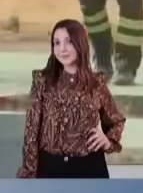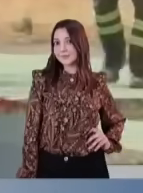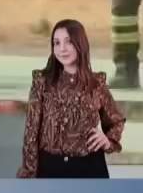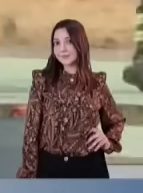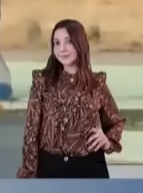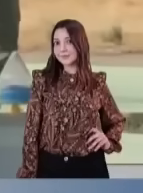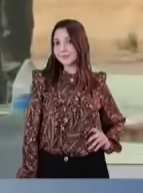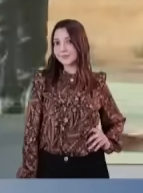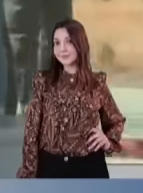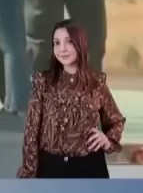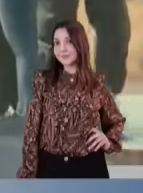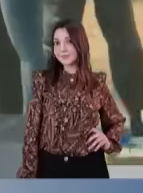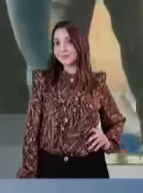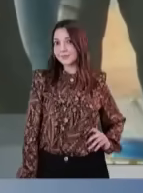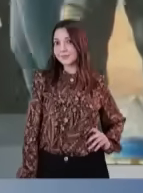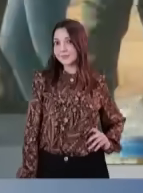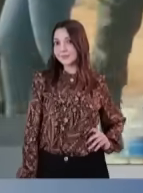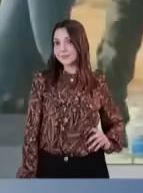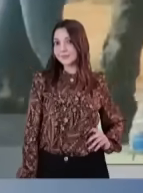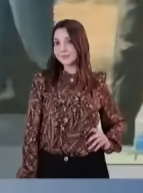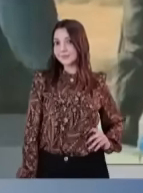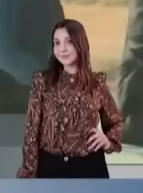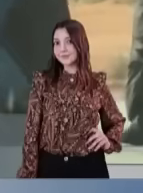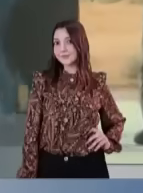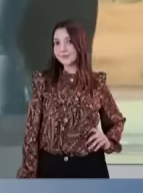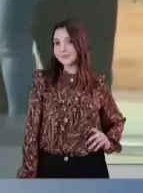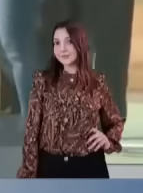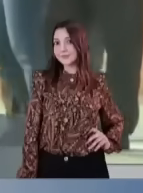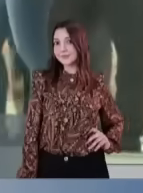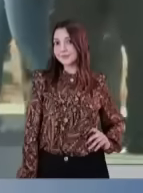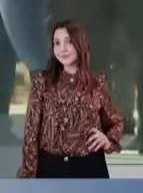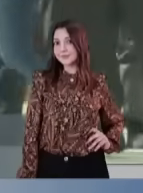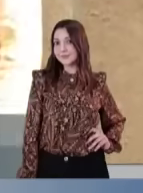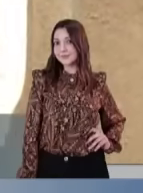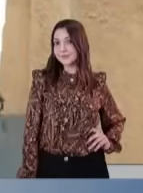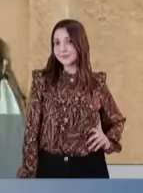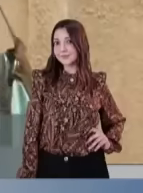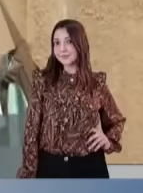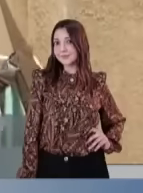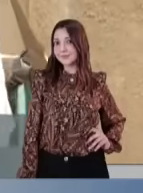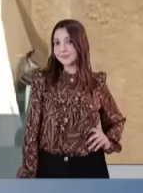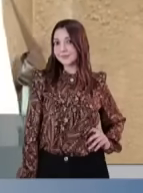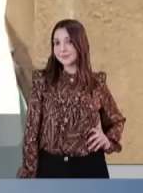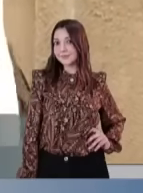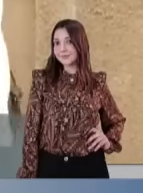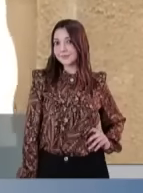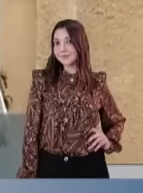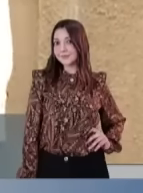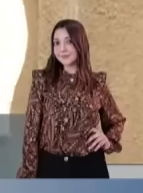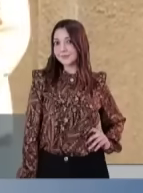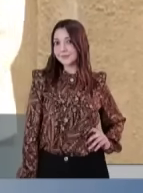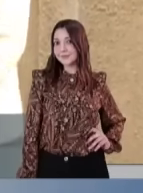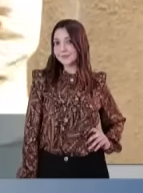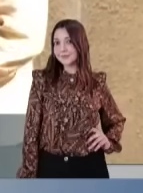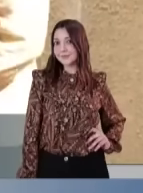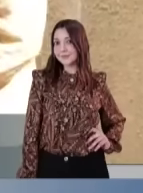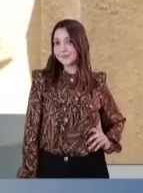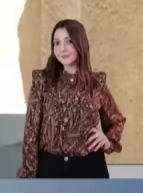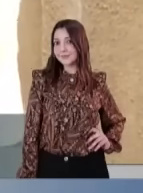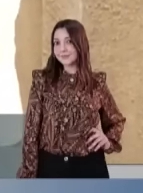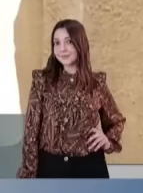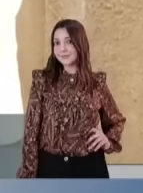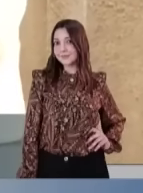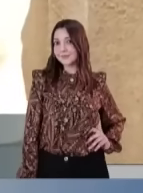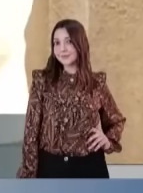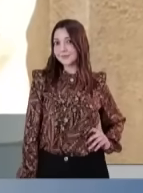fallos. ¿Y qué más? Entonces, ¿son las reformas? Si es que no va a cambiar a los principales negociadores. ¿Qué es lo que es? ¿Cuál